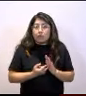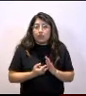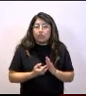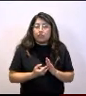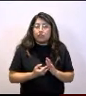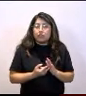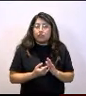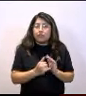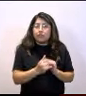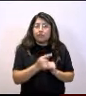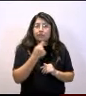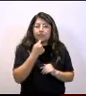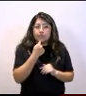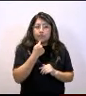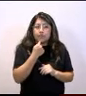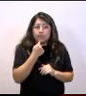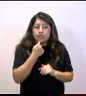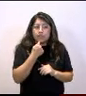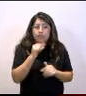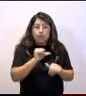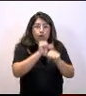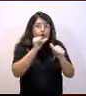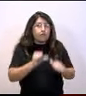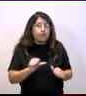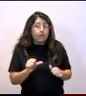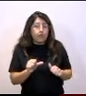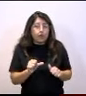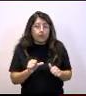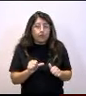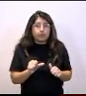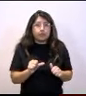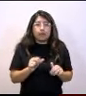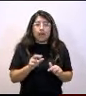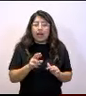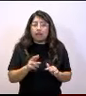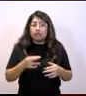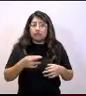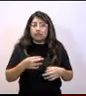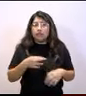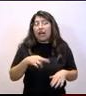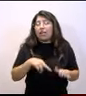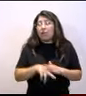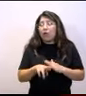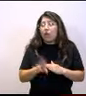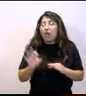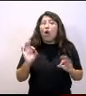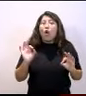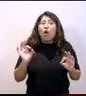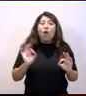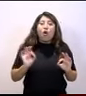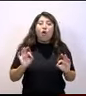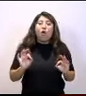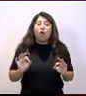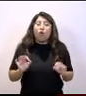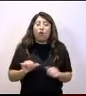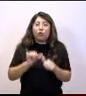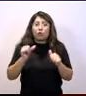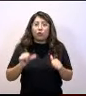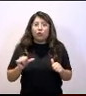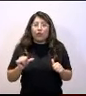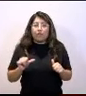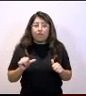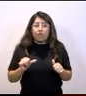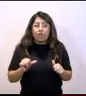deflactación se puede aplicar de una forma, digamos que regular, o se puede aplicar de una